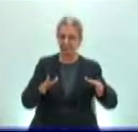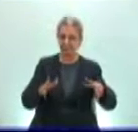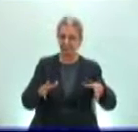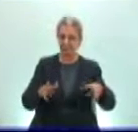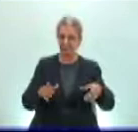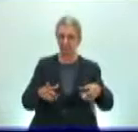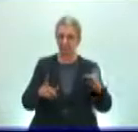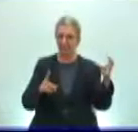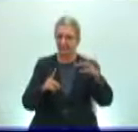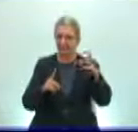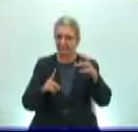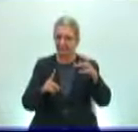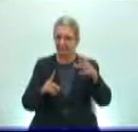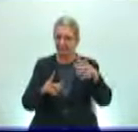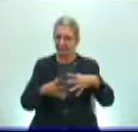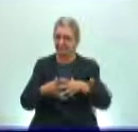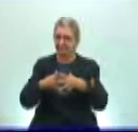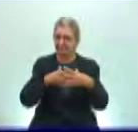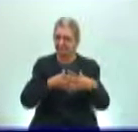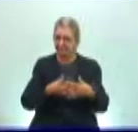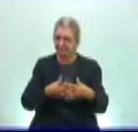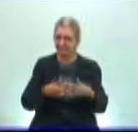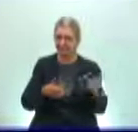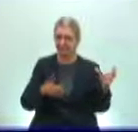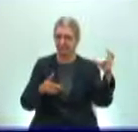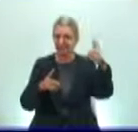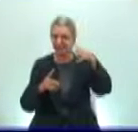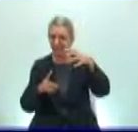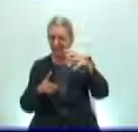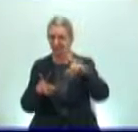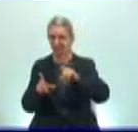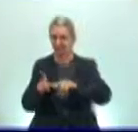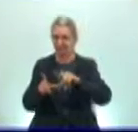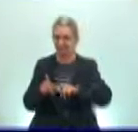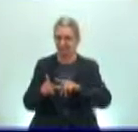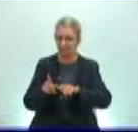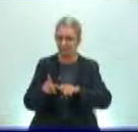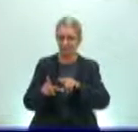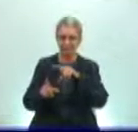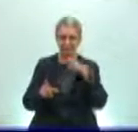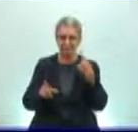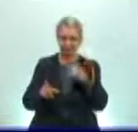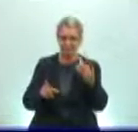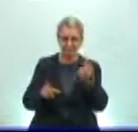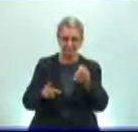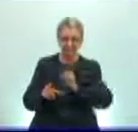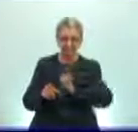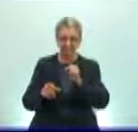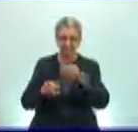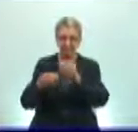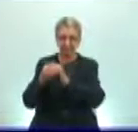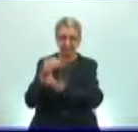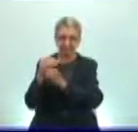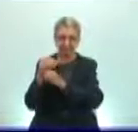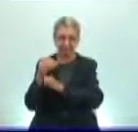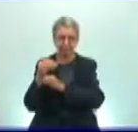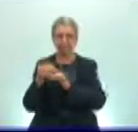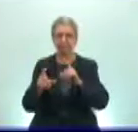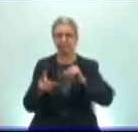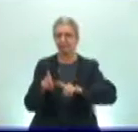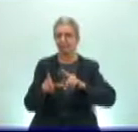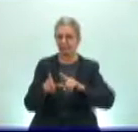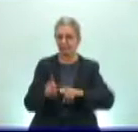la amenaza del imperialismo yanqui con destruir ese poderoso Estado soviético.